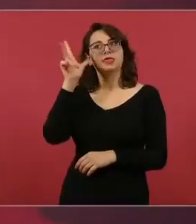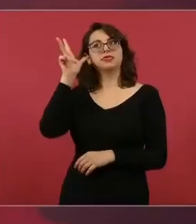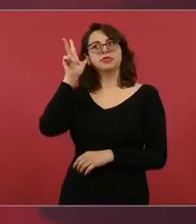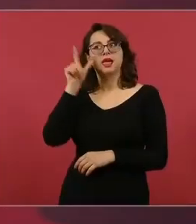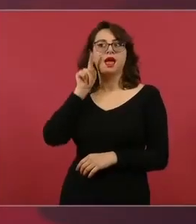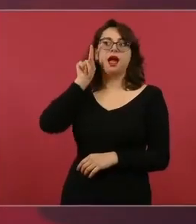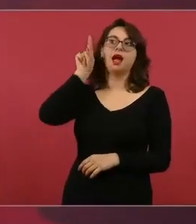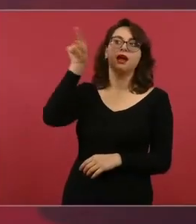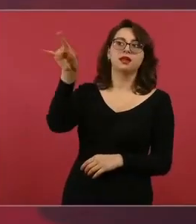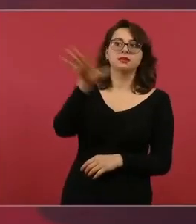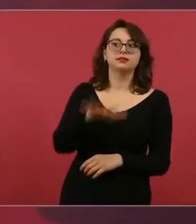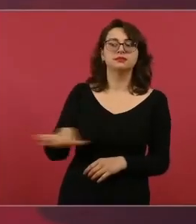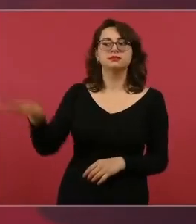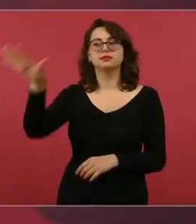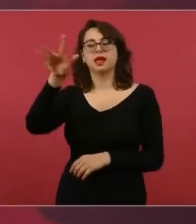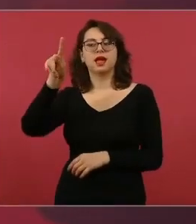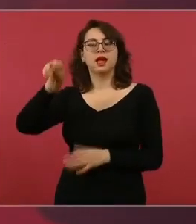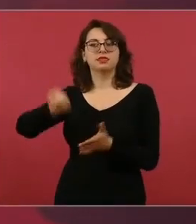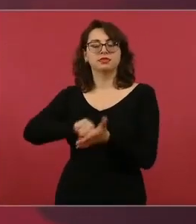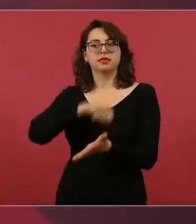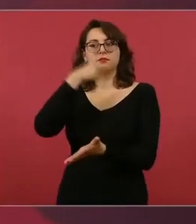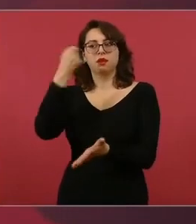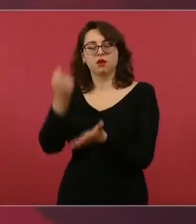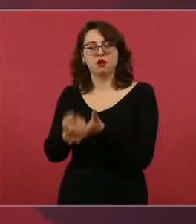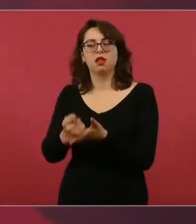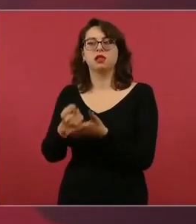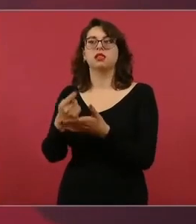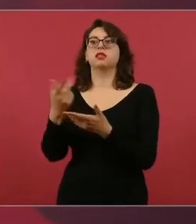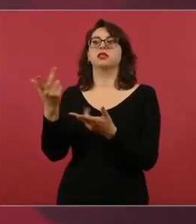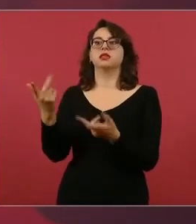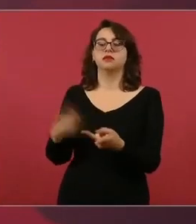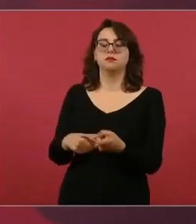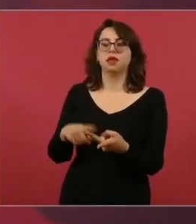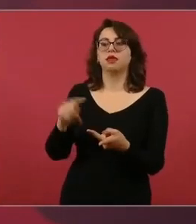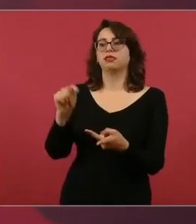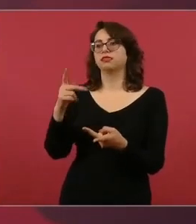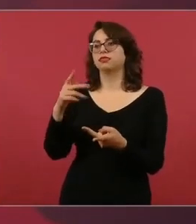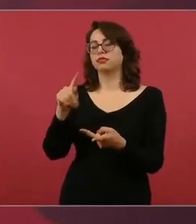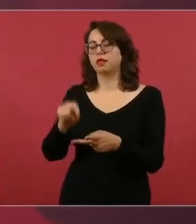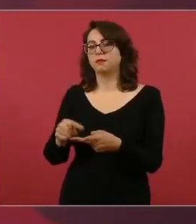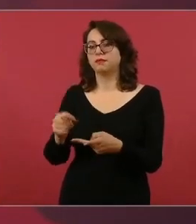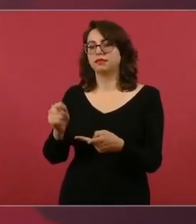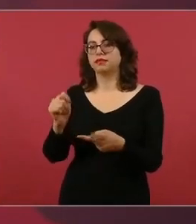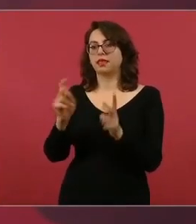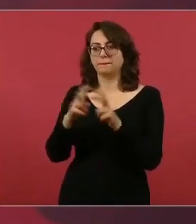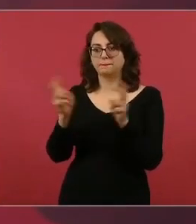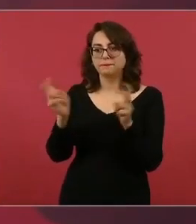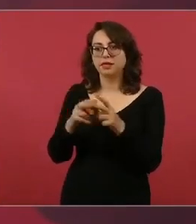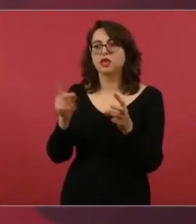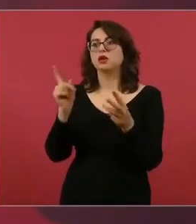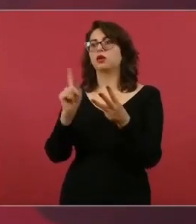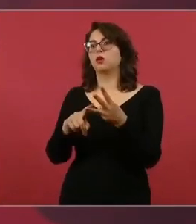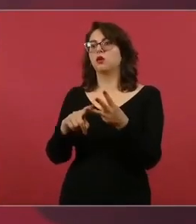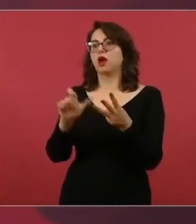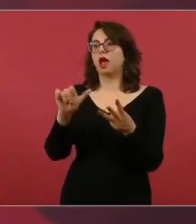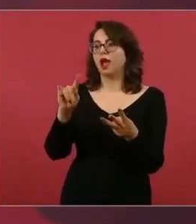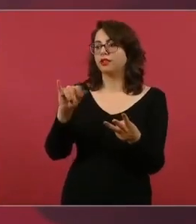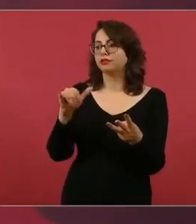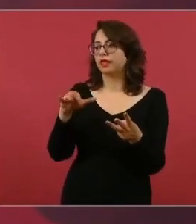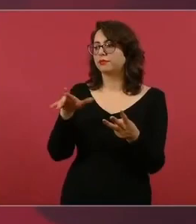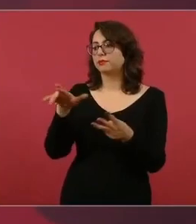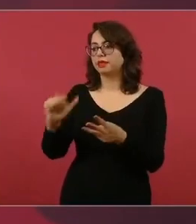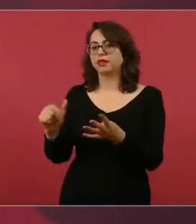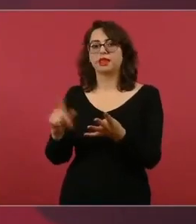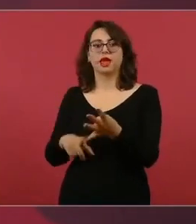Tamaulipas, en Tampico, en Madero, en Altamira, la gente